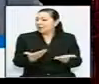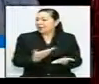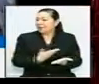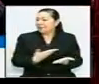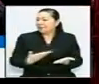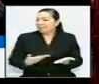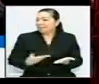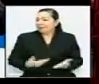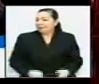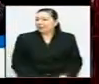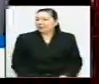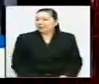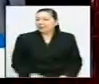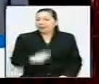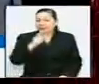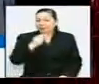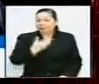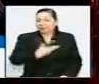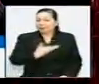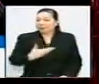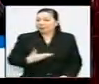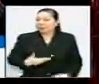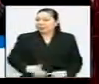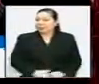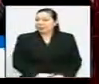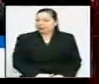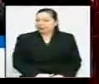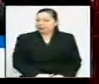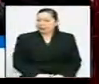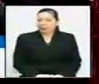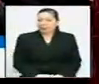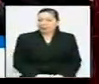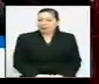presidente Martín Vizcarra, ¿no?